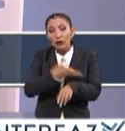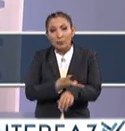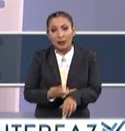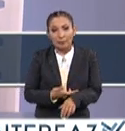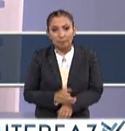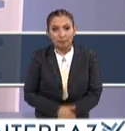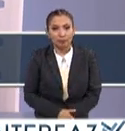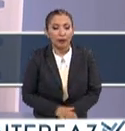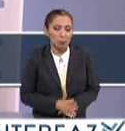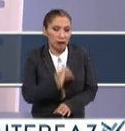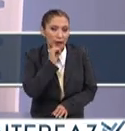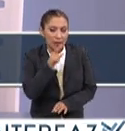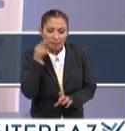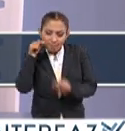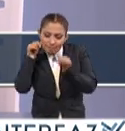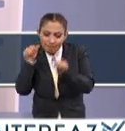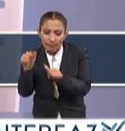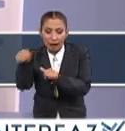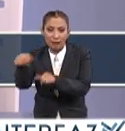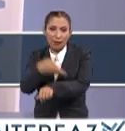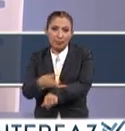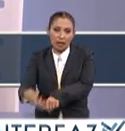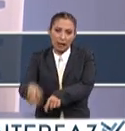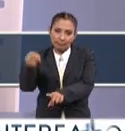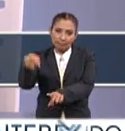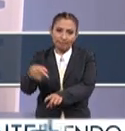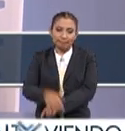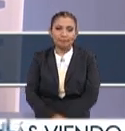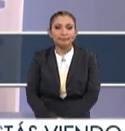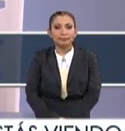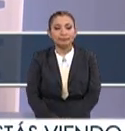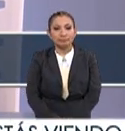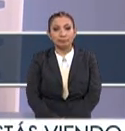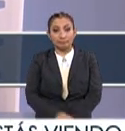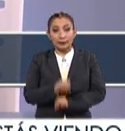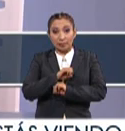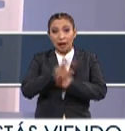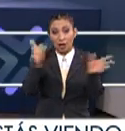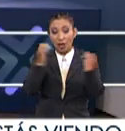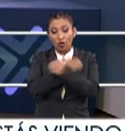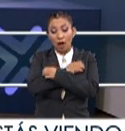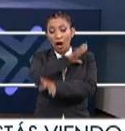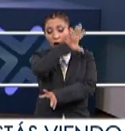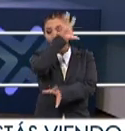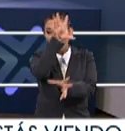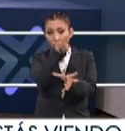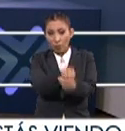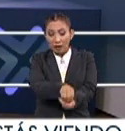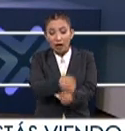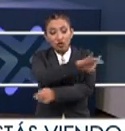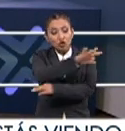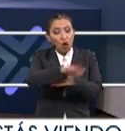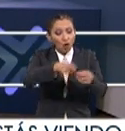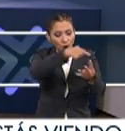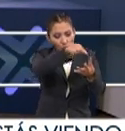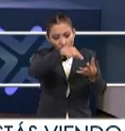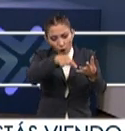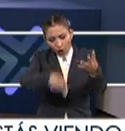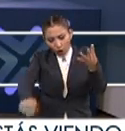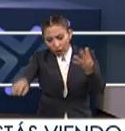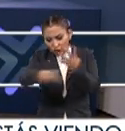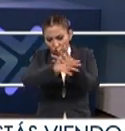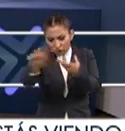familias, porque también nos abocamos mucho a la familia especial. Claro, debe ser una educación integral, ¿no? Donde todos, exactamente todos